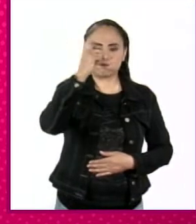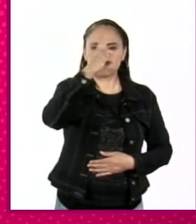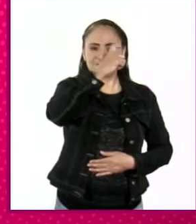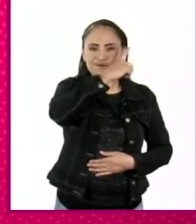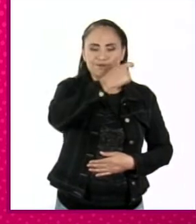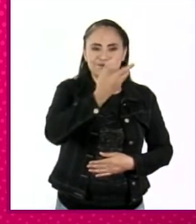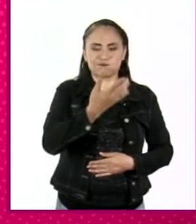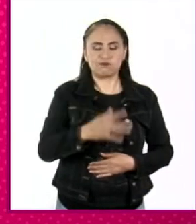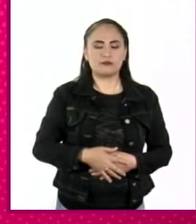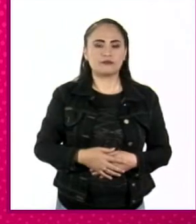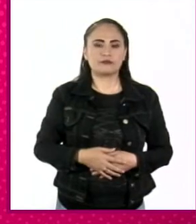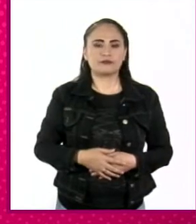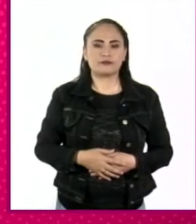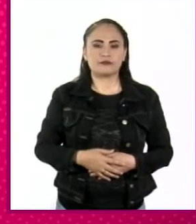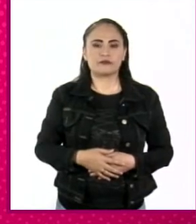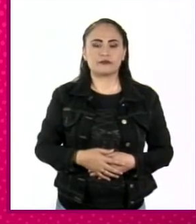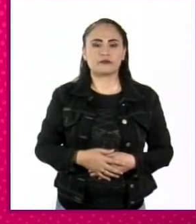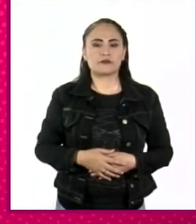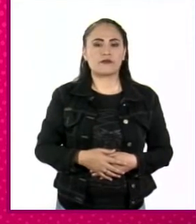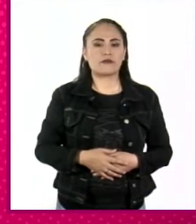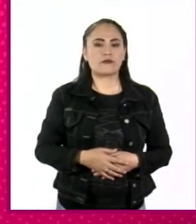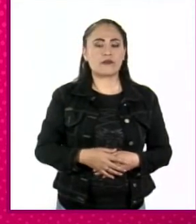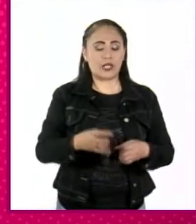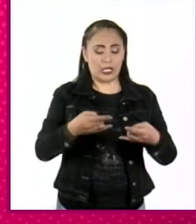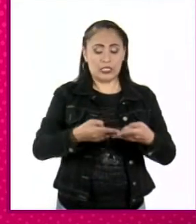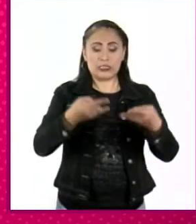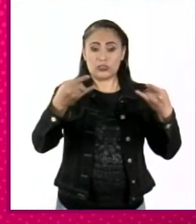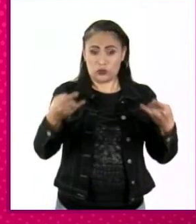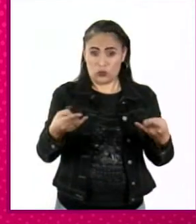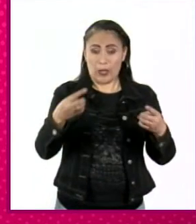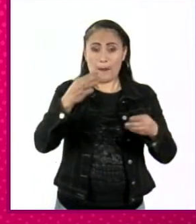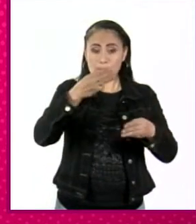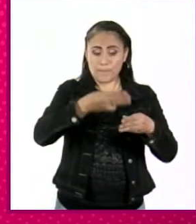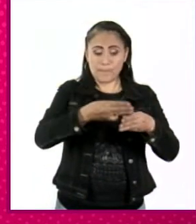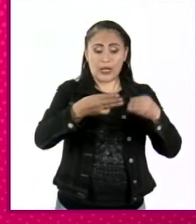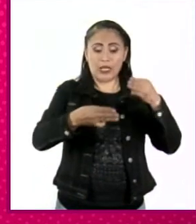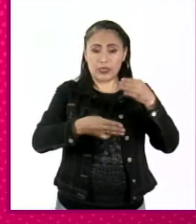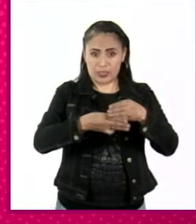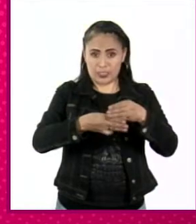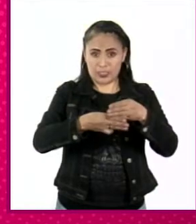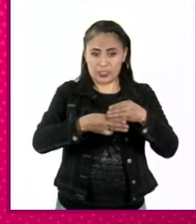La historia es una materia que cada día